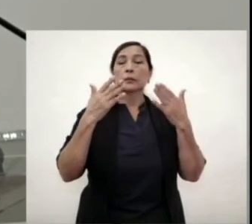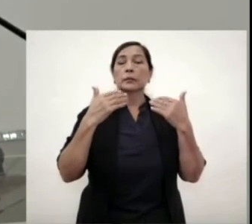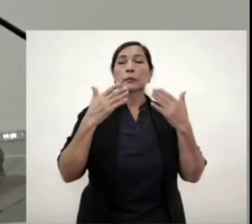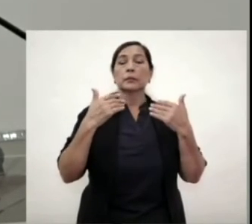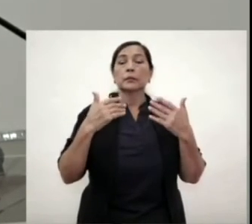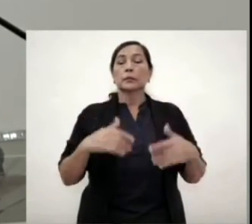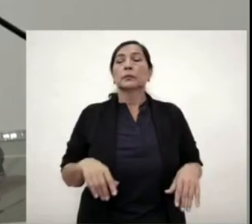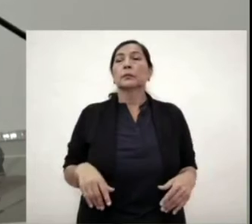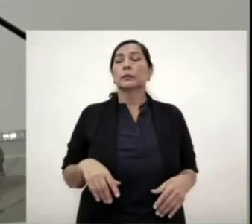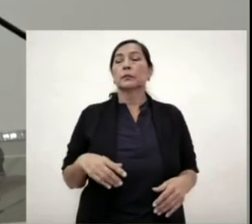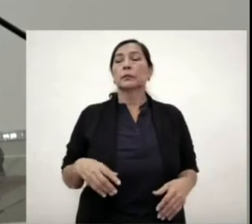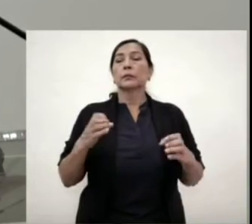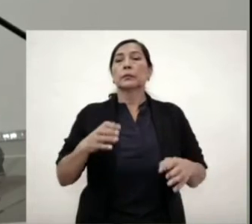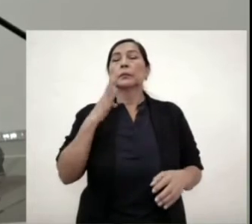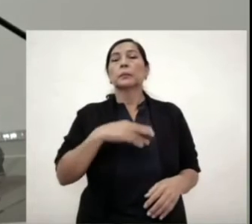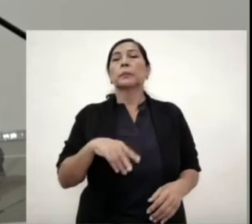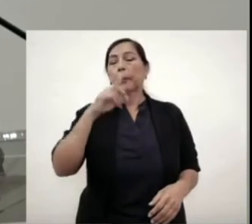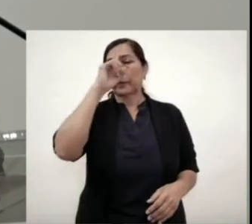feminicidio en Michoacán.